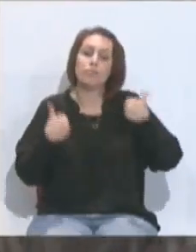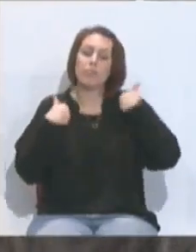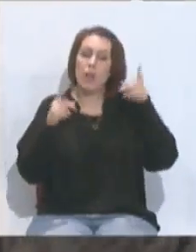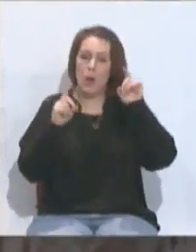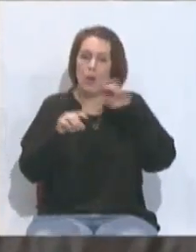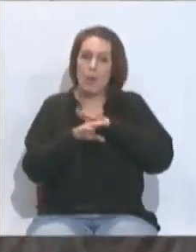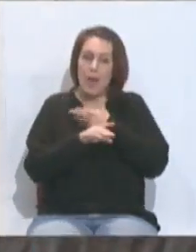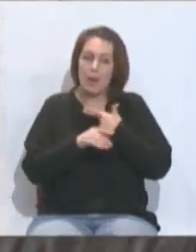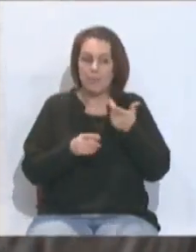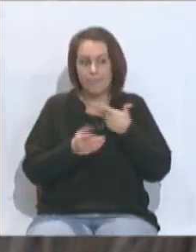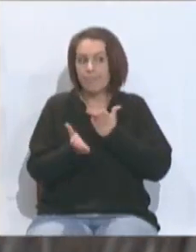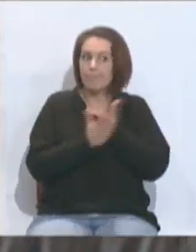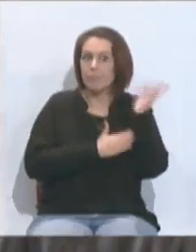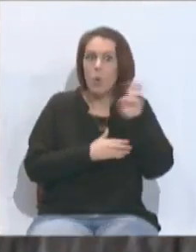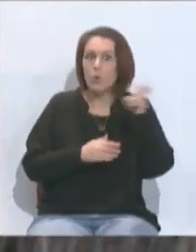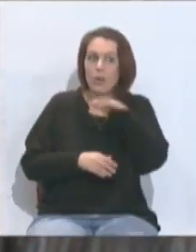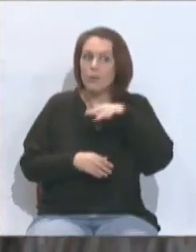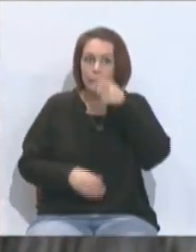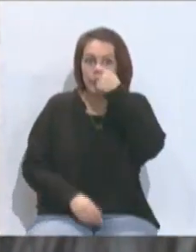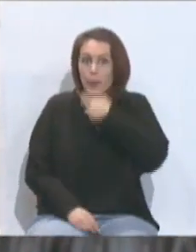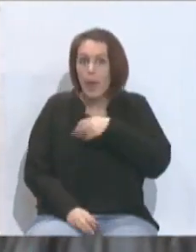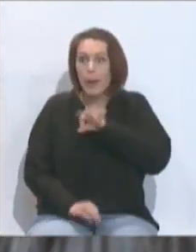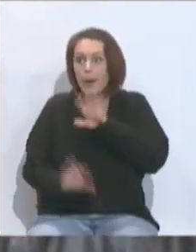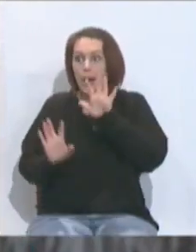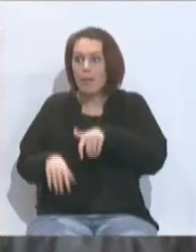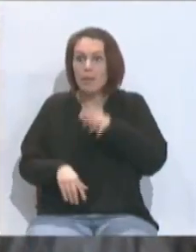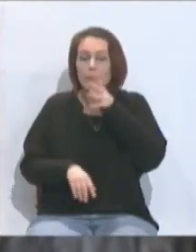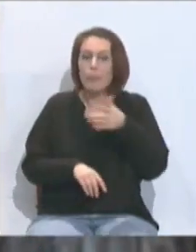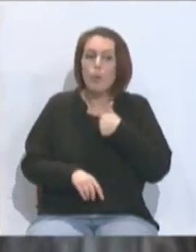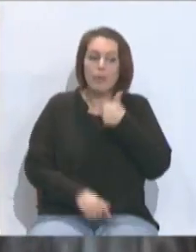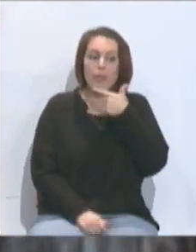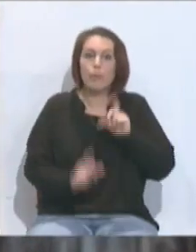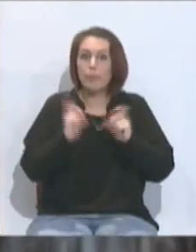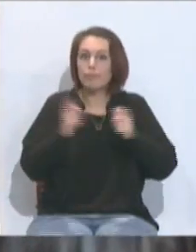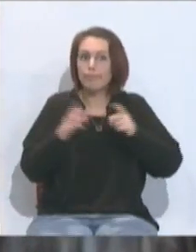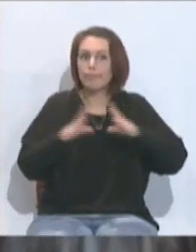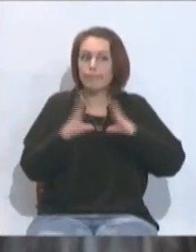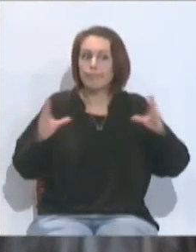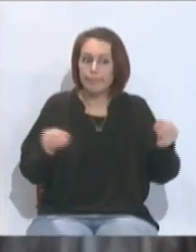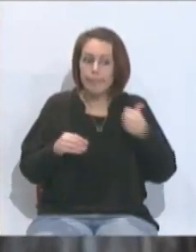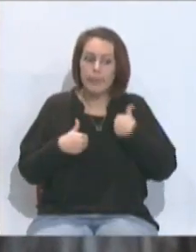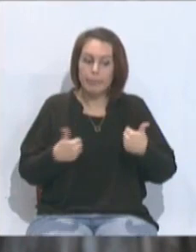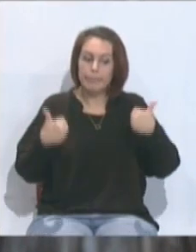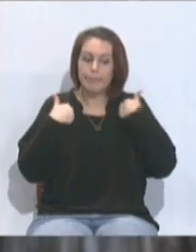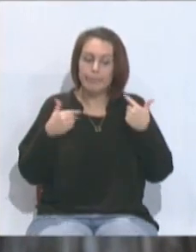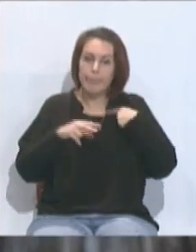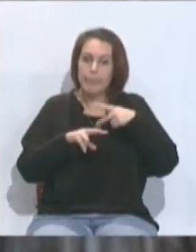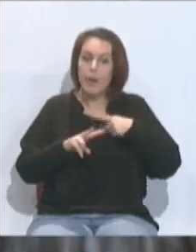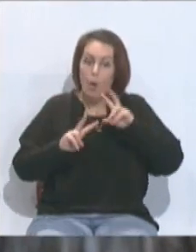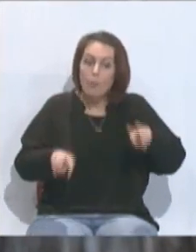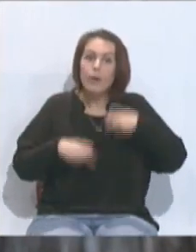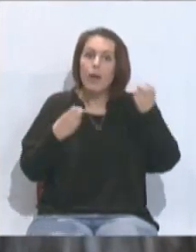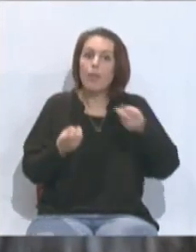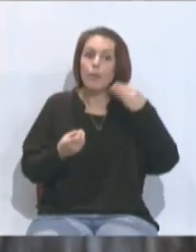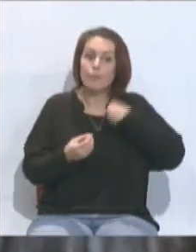para encontrar alternativas en los campus de Puerto Real o Cádiz ante la negativa de la Junta de Andalucía de llevar a cabo la recuperación del